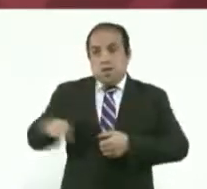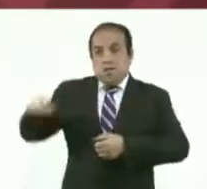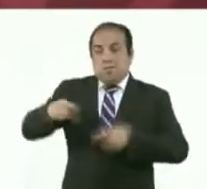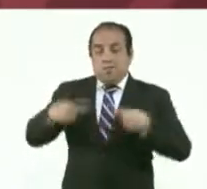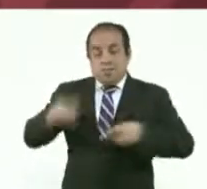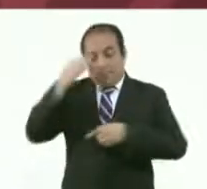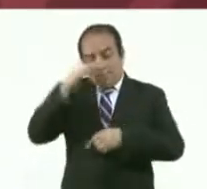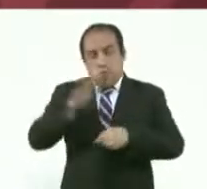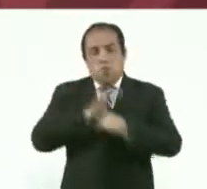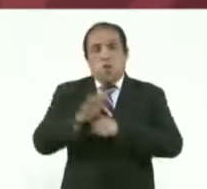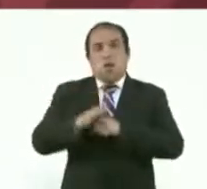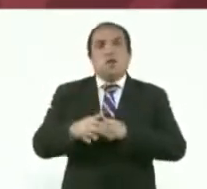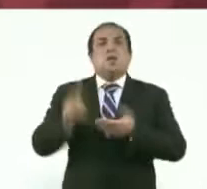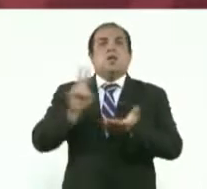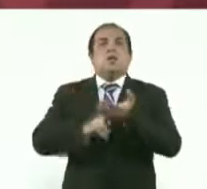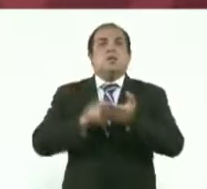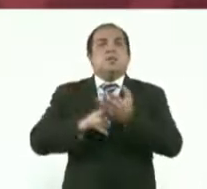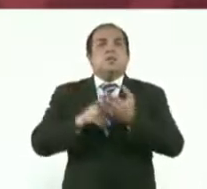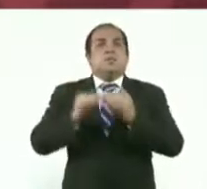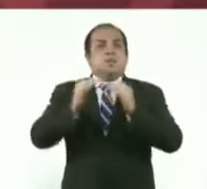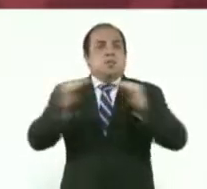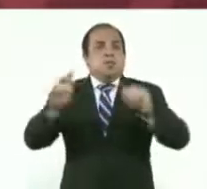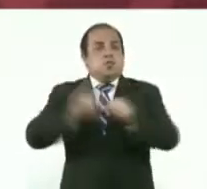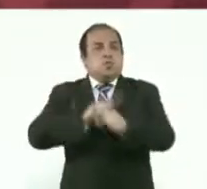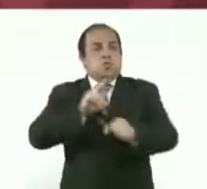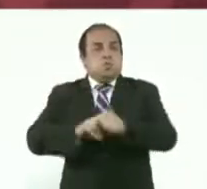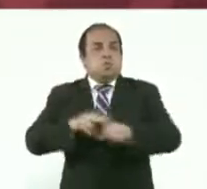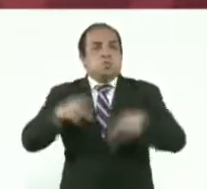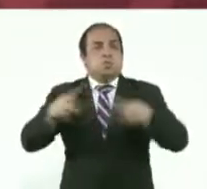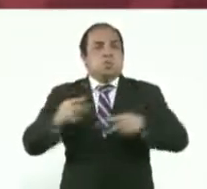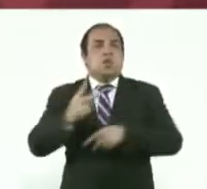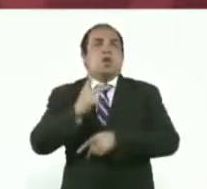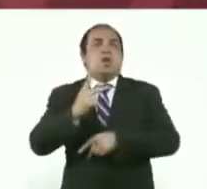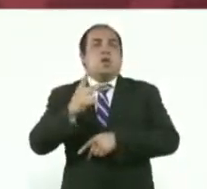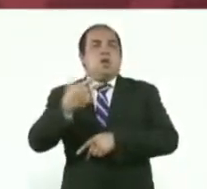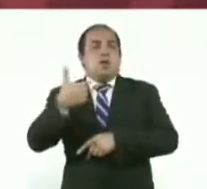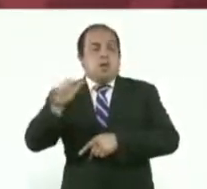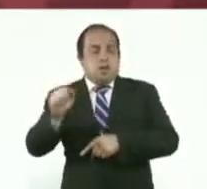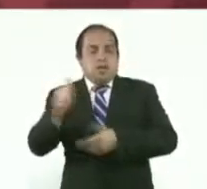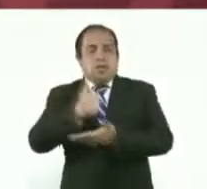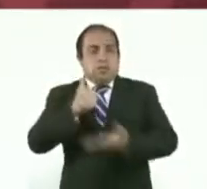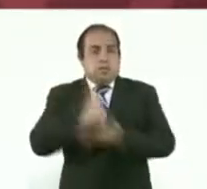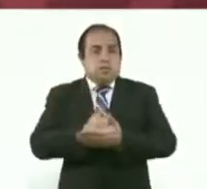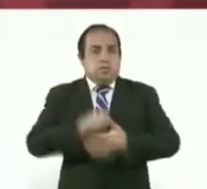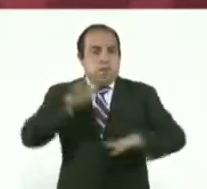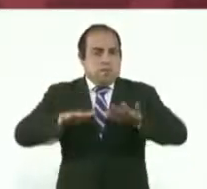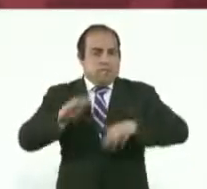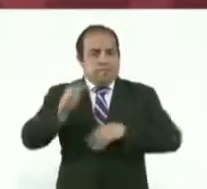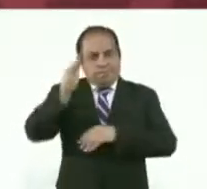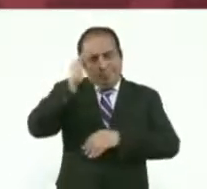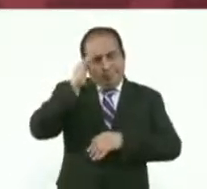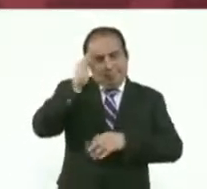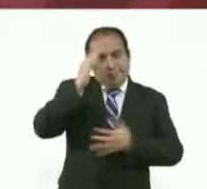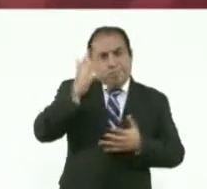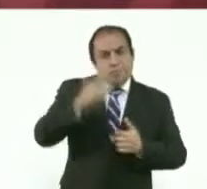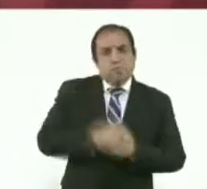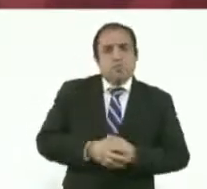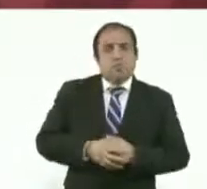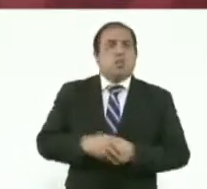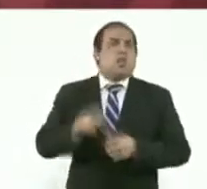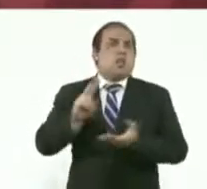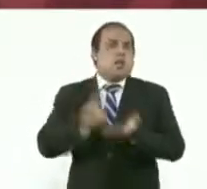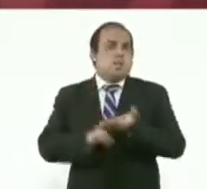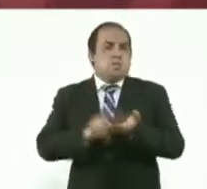es el precio promedio de venta en la ciudad, porque a veces pues piensas que es el